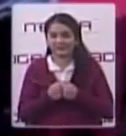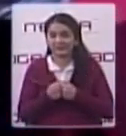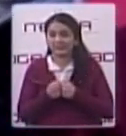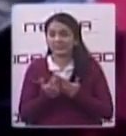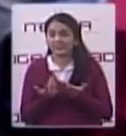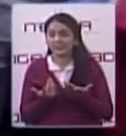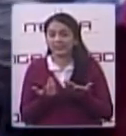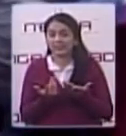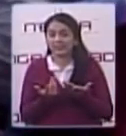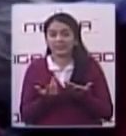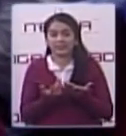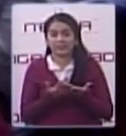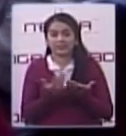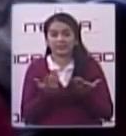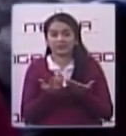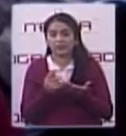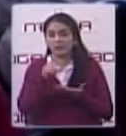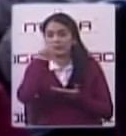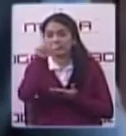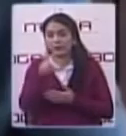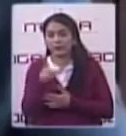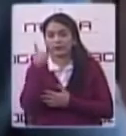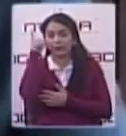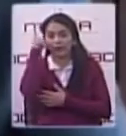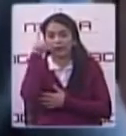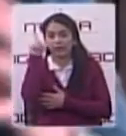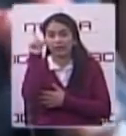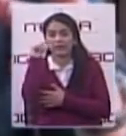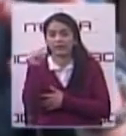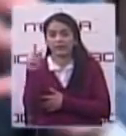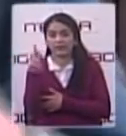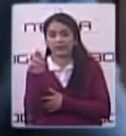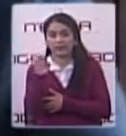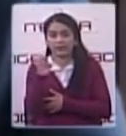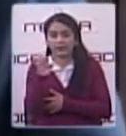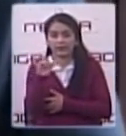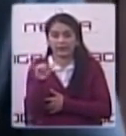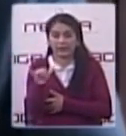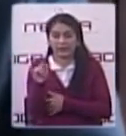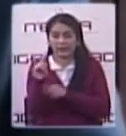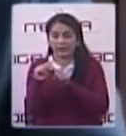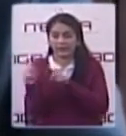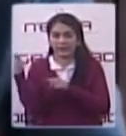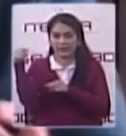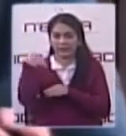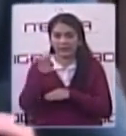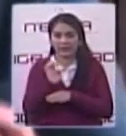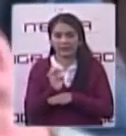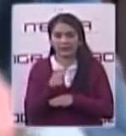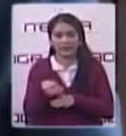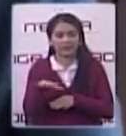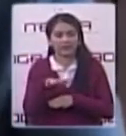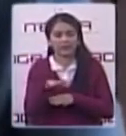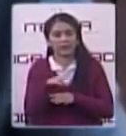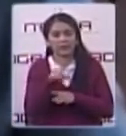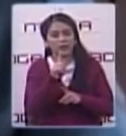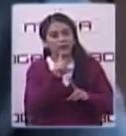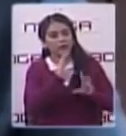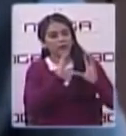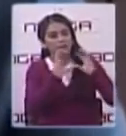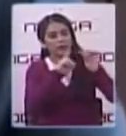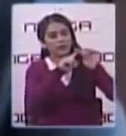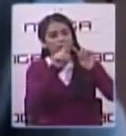los líderes globales de Grey para motivar a las otras oficinas de la región y para celebrar